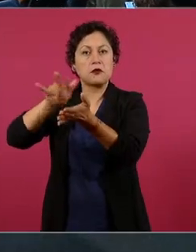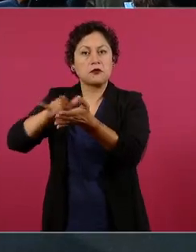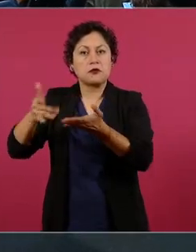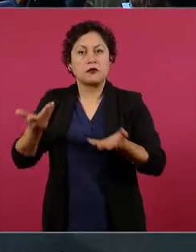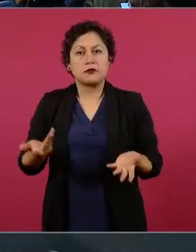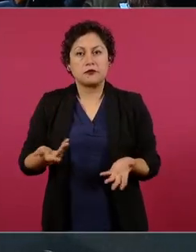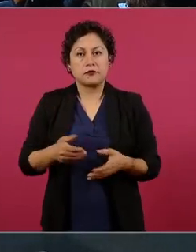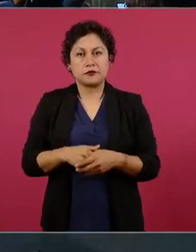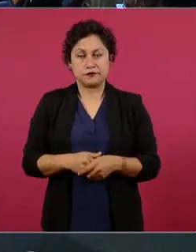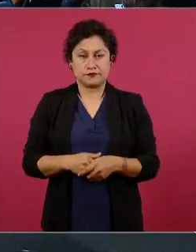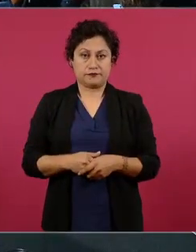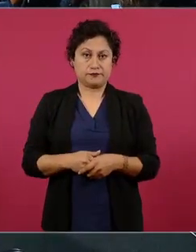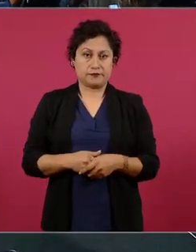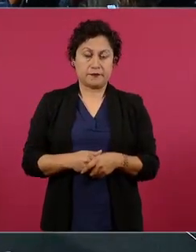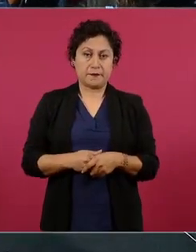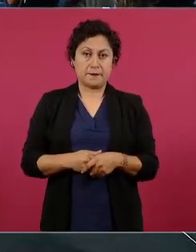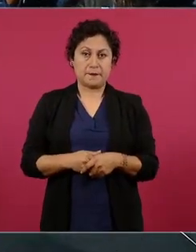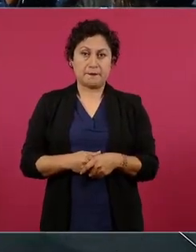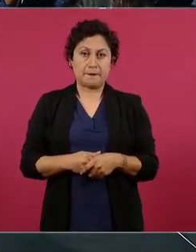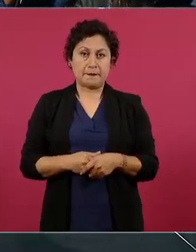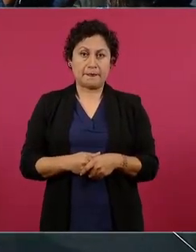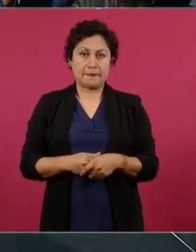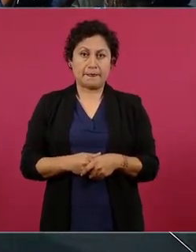Pero la gente